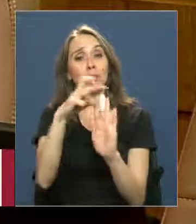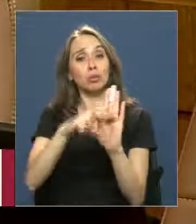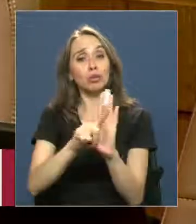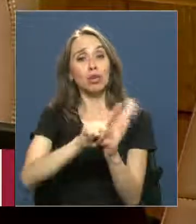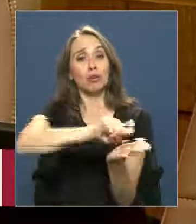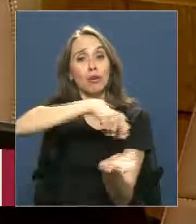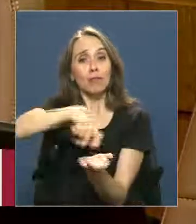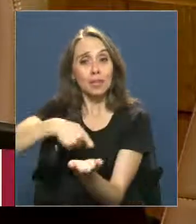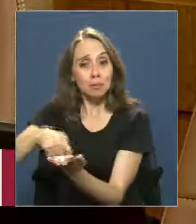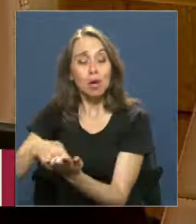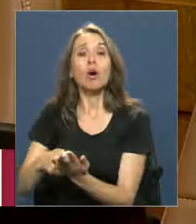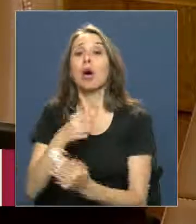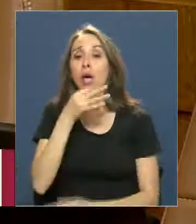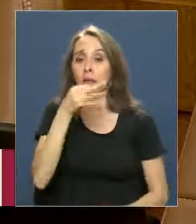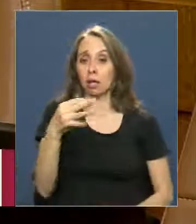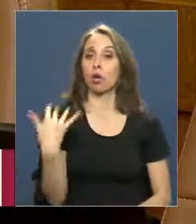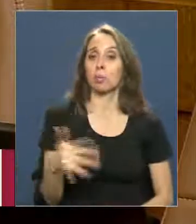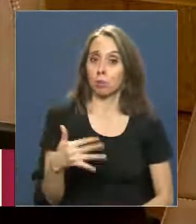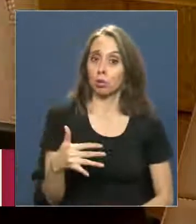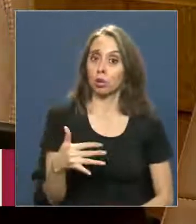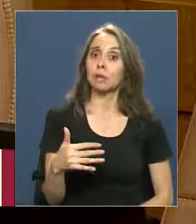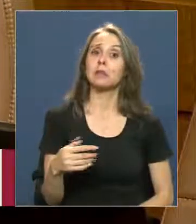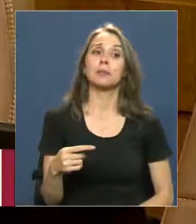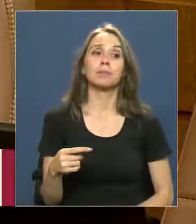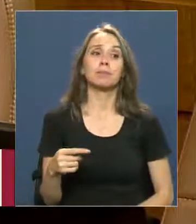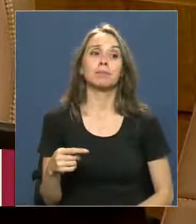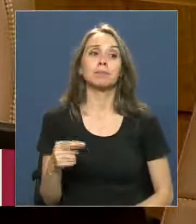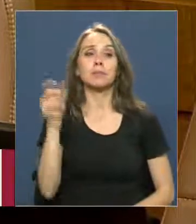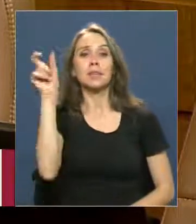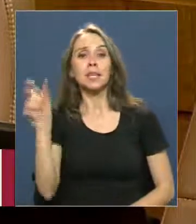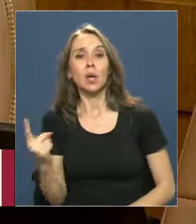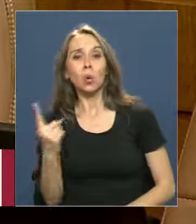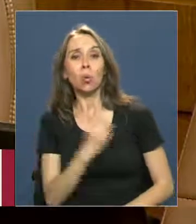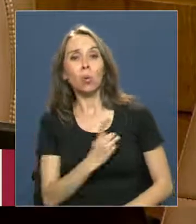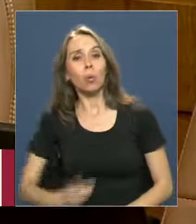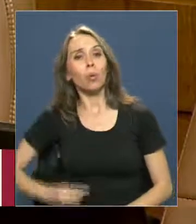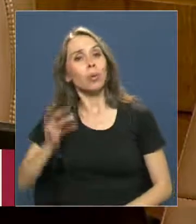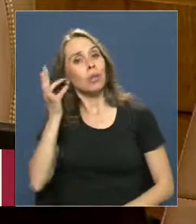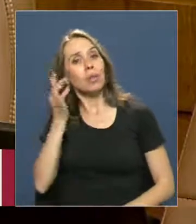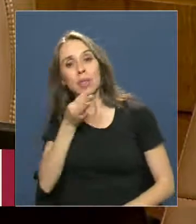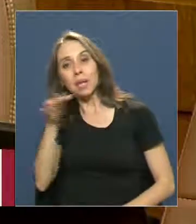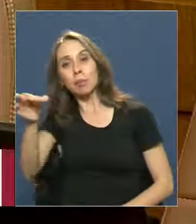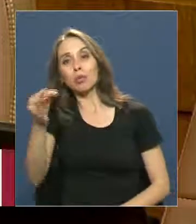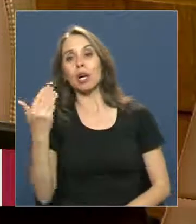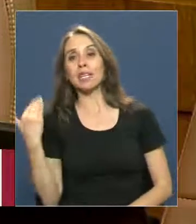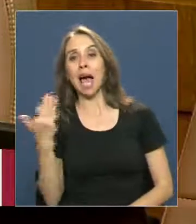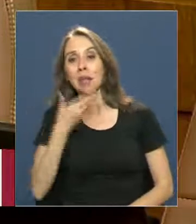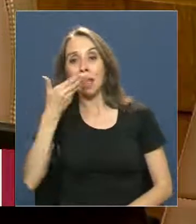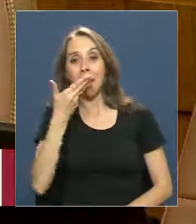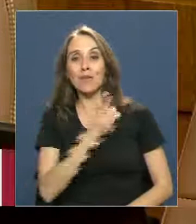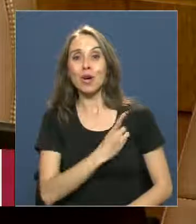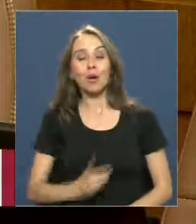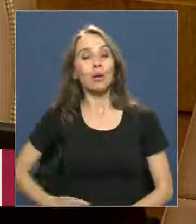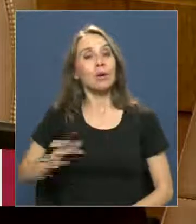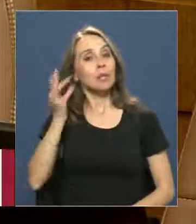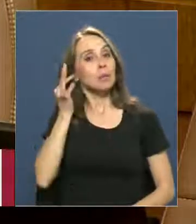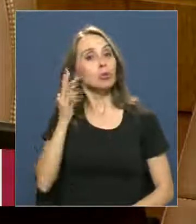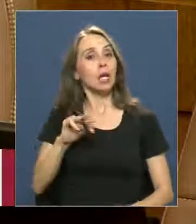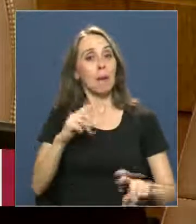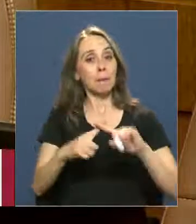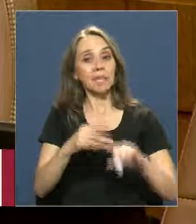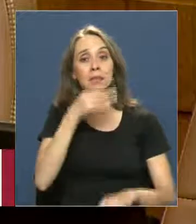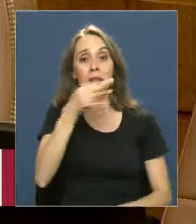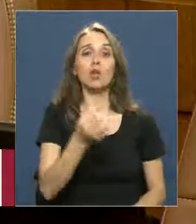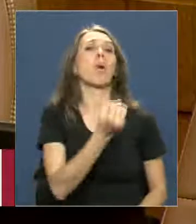importante, lo hemos visto. Y lo decía una de las diputadas por su intermedio, Presidenta, la diputada Claudia Mitz, muchas